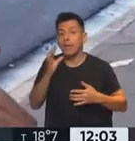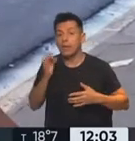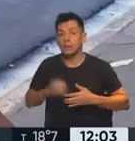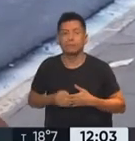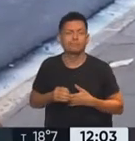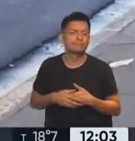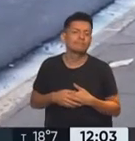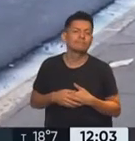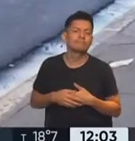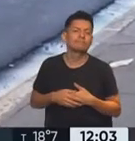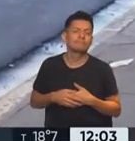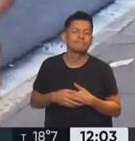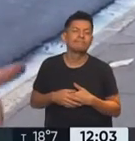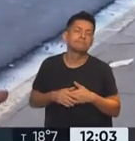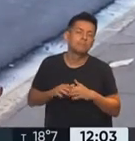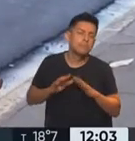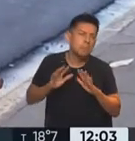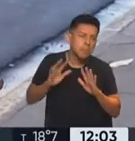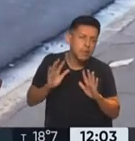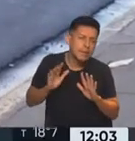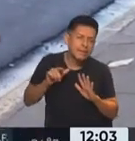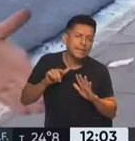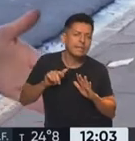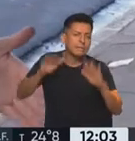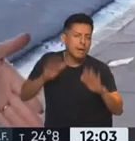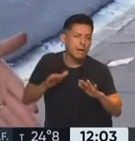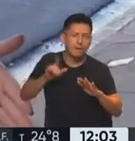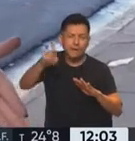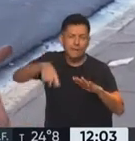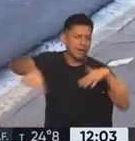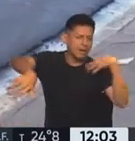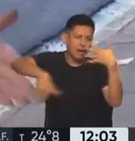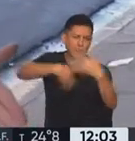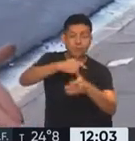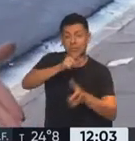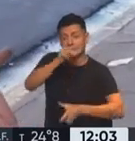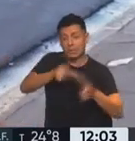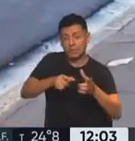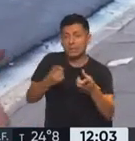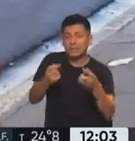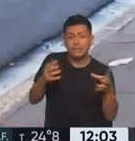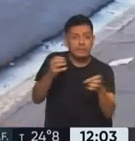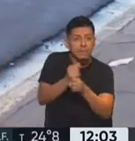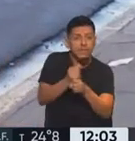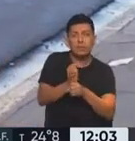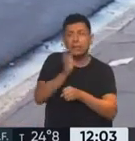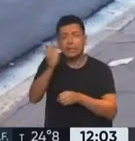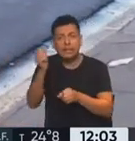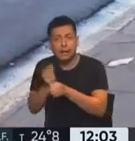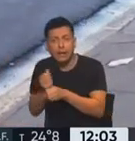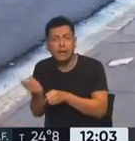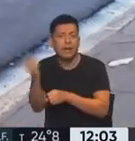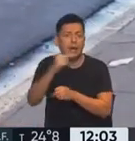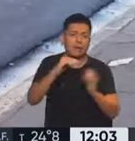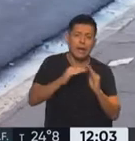esta situación que podría causar un caos en todas aquellas personas que se movilizan en transporte público para ir a trabajar,